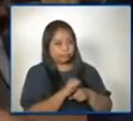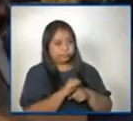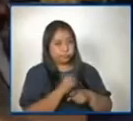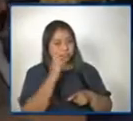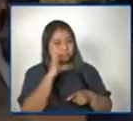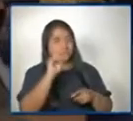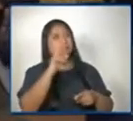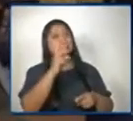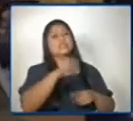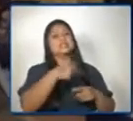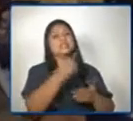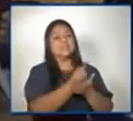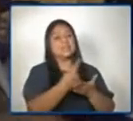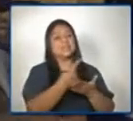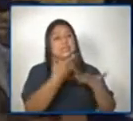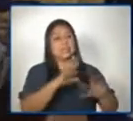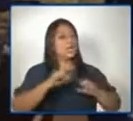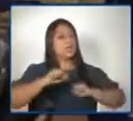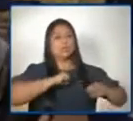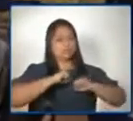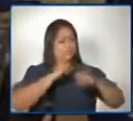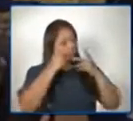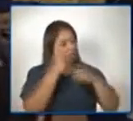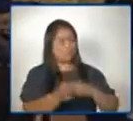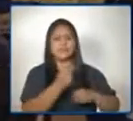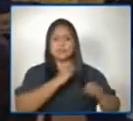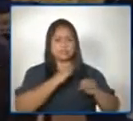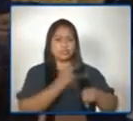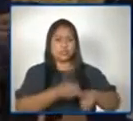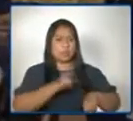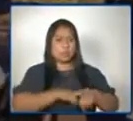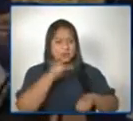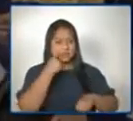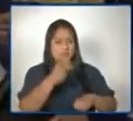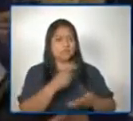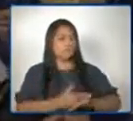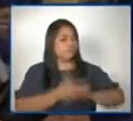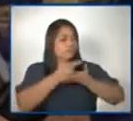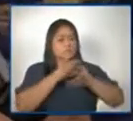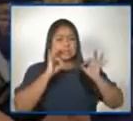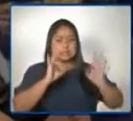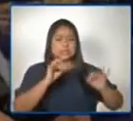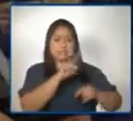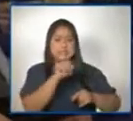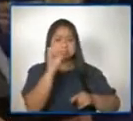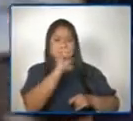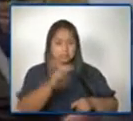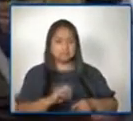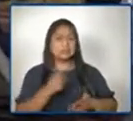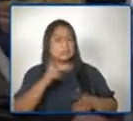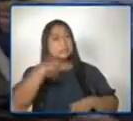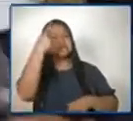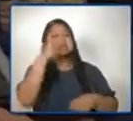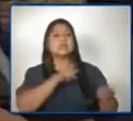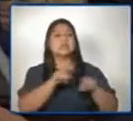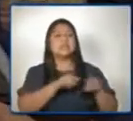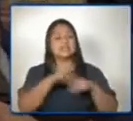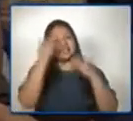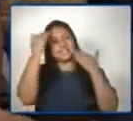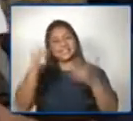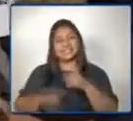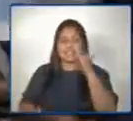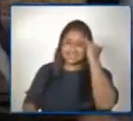2 semanas pues ya voy a empezar a agarrar mi ritmo otra vez y esperar a recuperarme al 100 para el siguiente torneo, ¿no? Muchas gracias, muy amable. Gracias